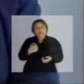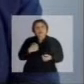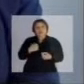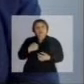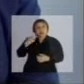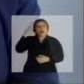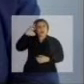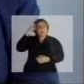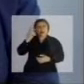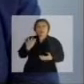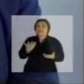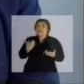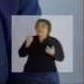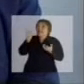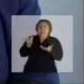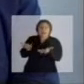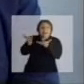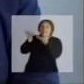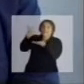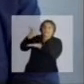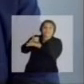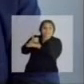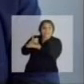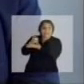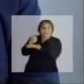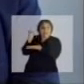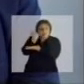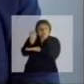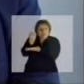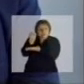como recuerdo vivo, como expresión viva,